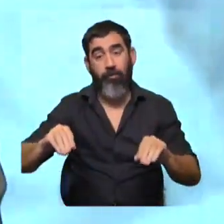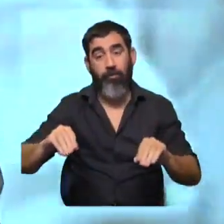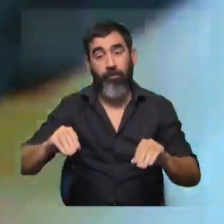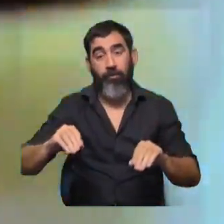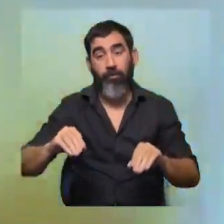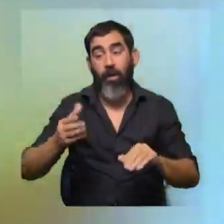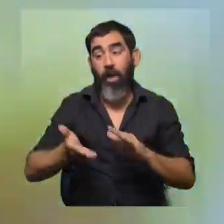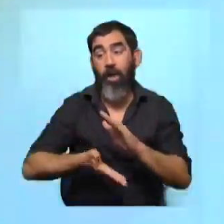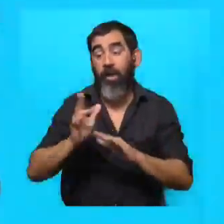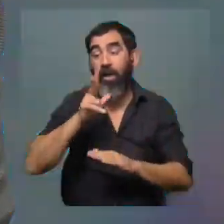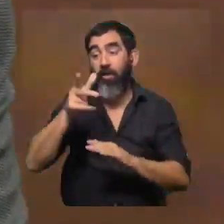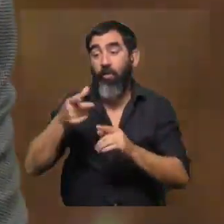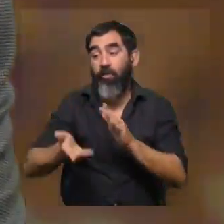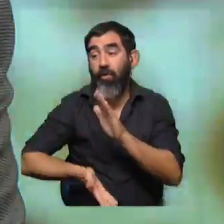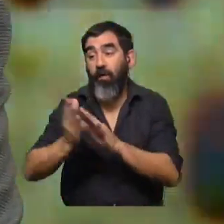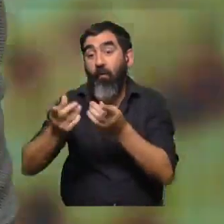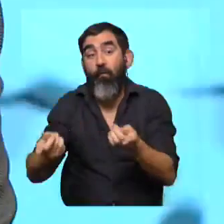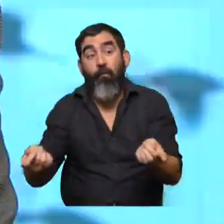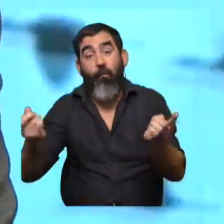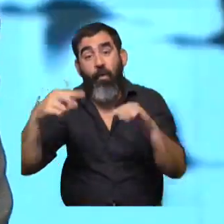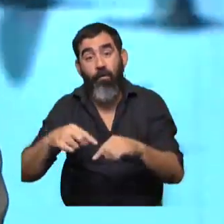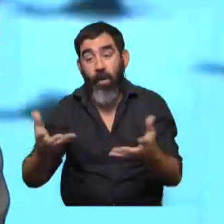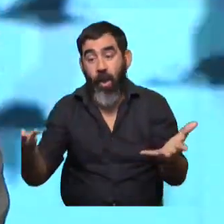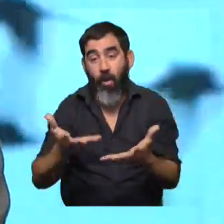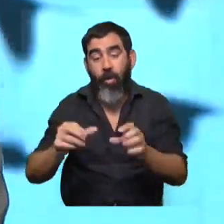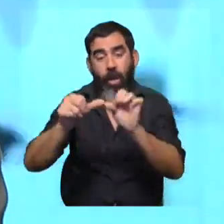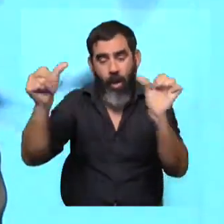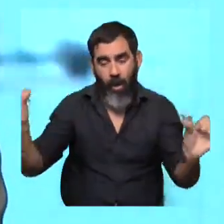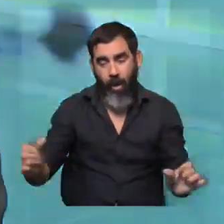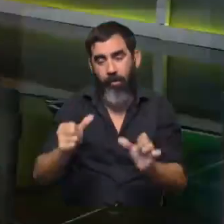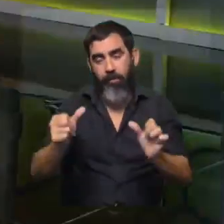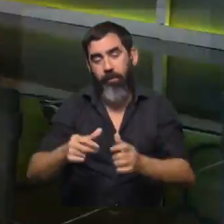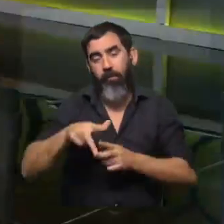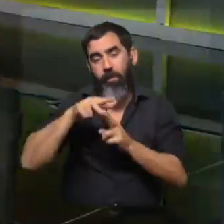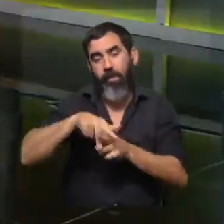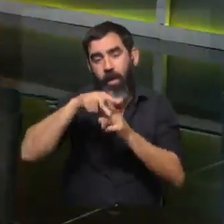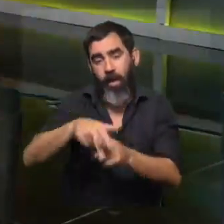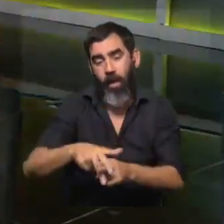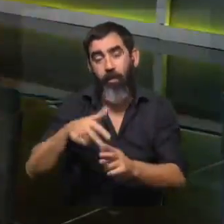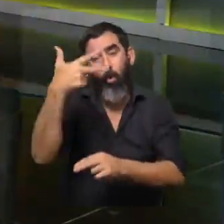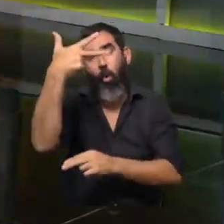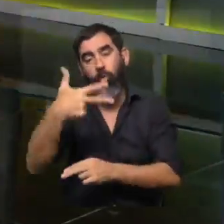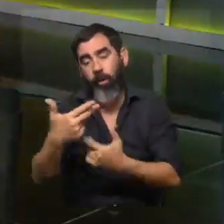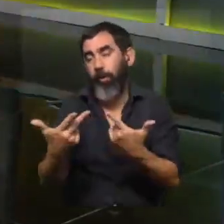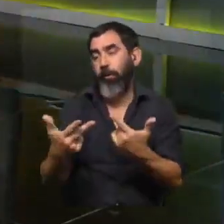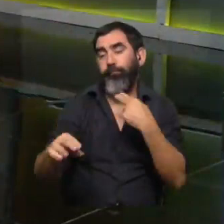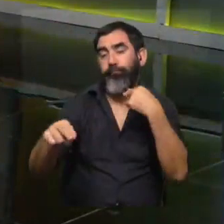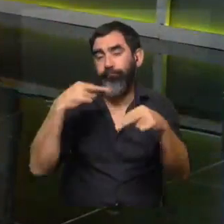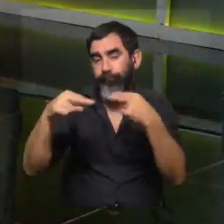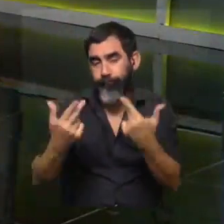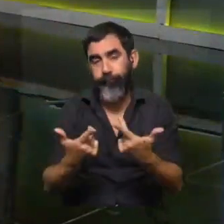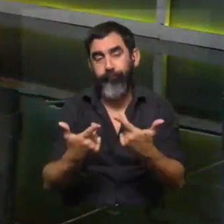antes estaban yendo del campo volvieron y son los que hoy hacen actividades ecuestres, hospedajes,